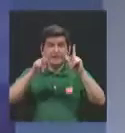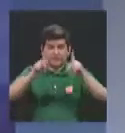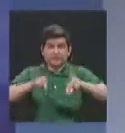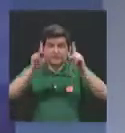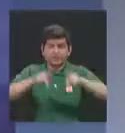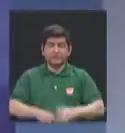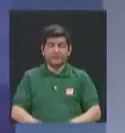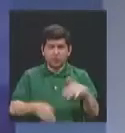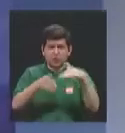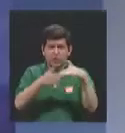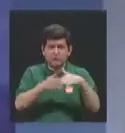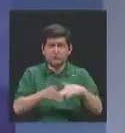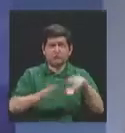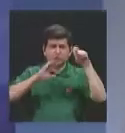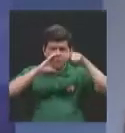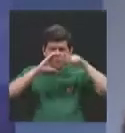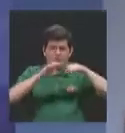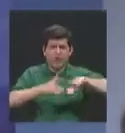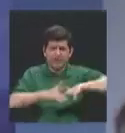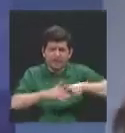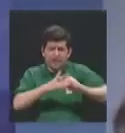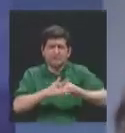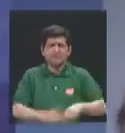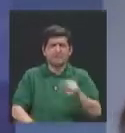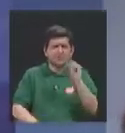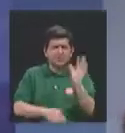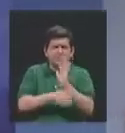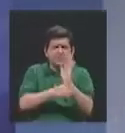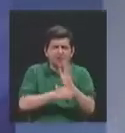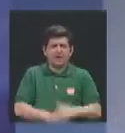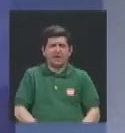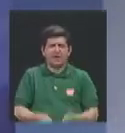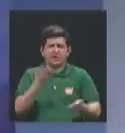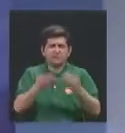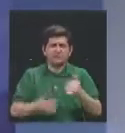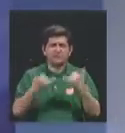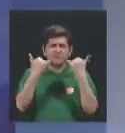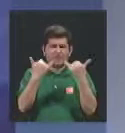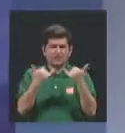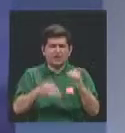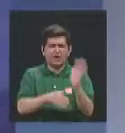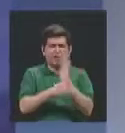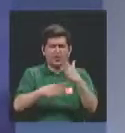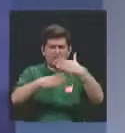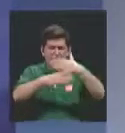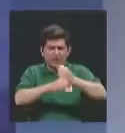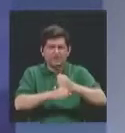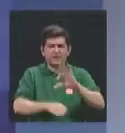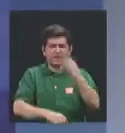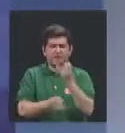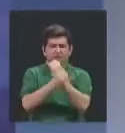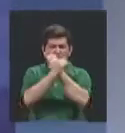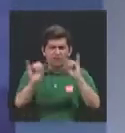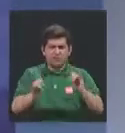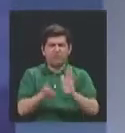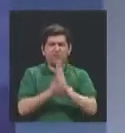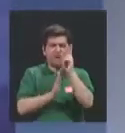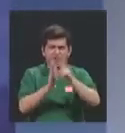una efervescencia, ¿no? de gente que estudia cine, de gente que está empezando con los cortos, de películas que se están